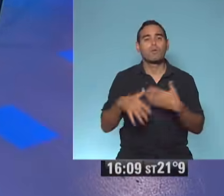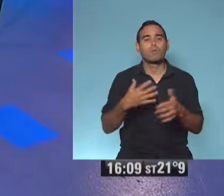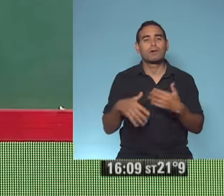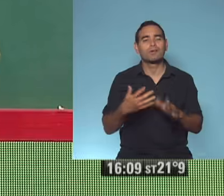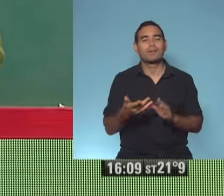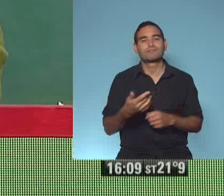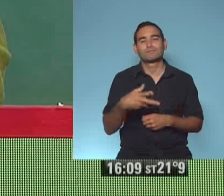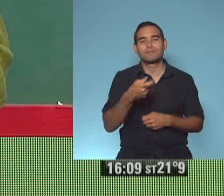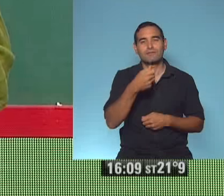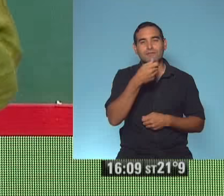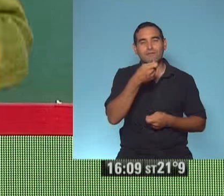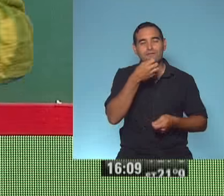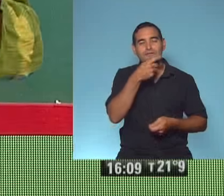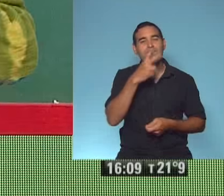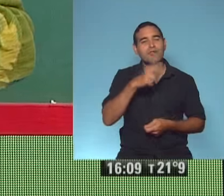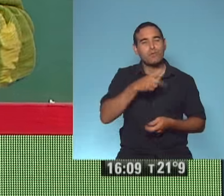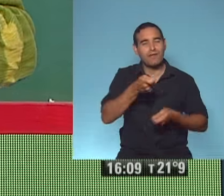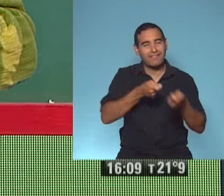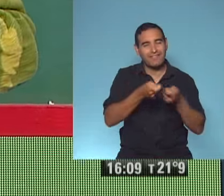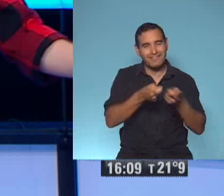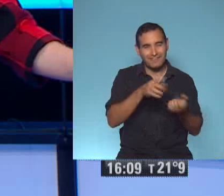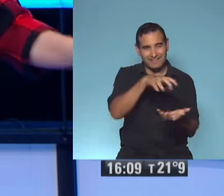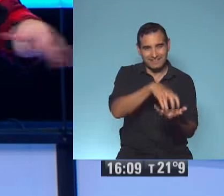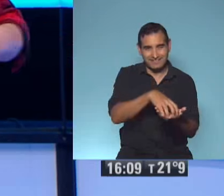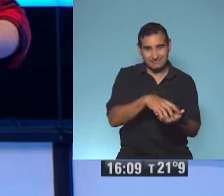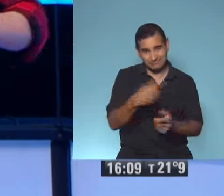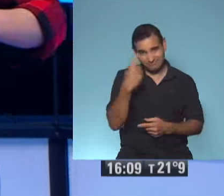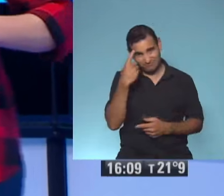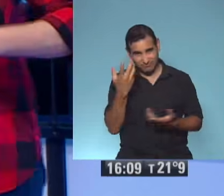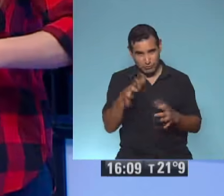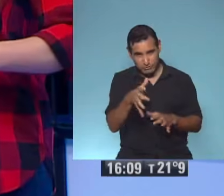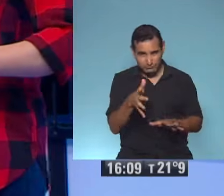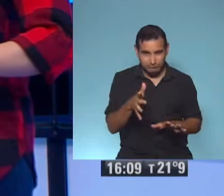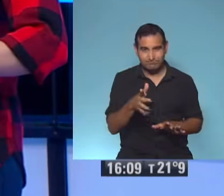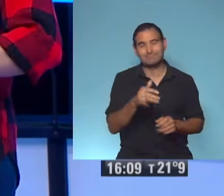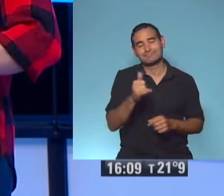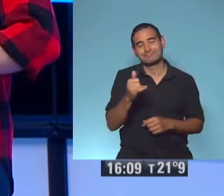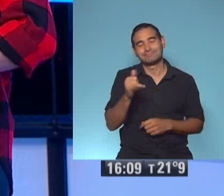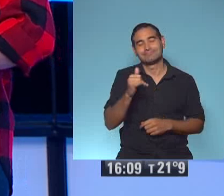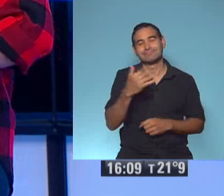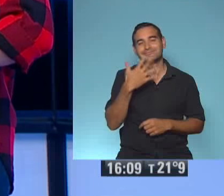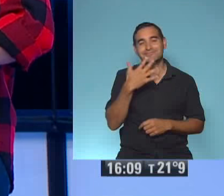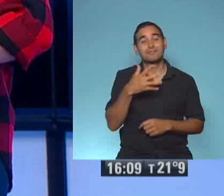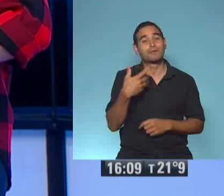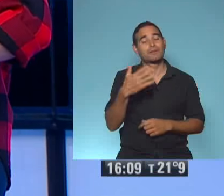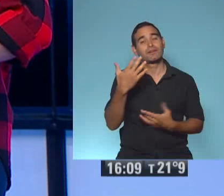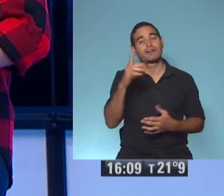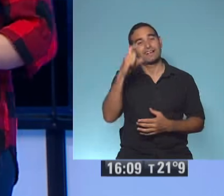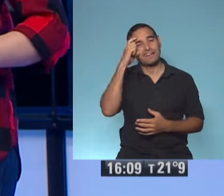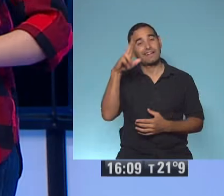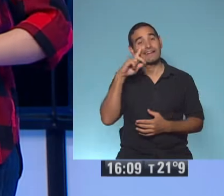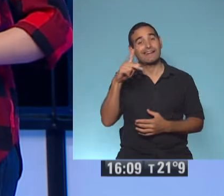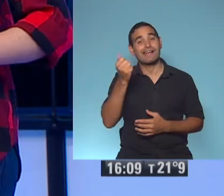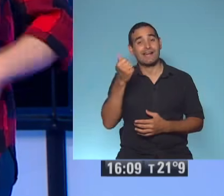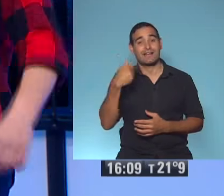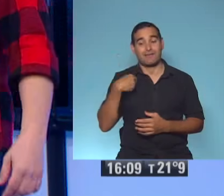la verdulería. Ok. ¿Más o menos se imaginan lo que es a la verdulería? Sí, claro. Bien, de hecho, le voy a mandar un beso grande a Erika, que es la verdulera